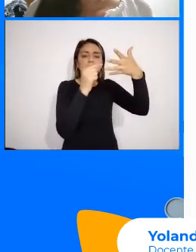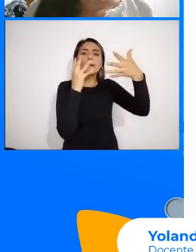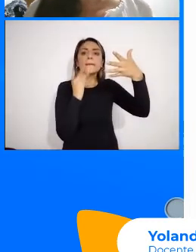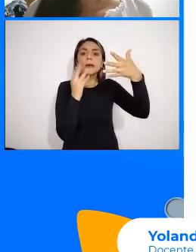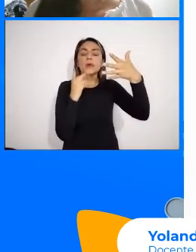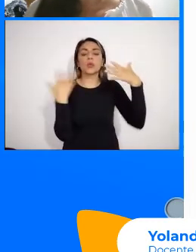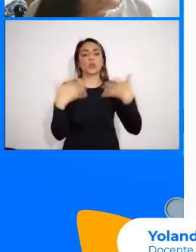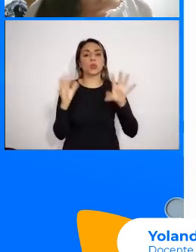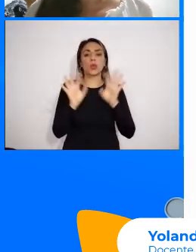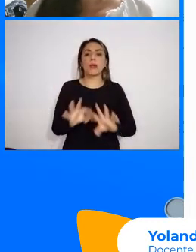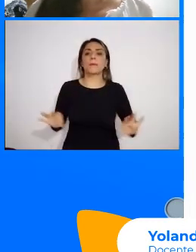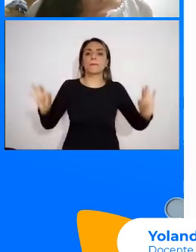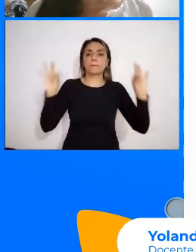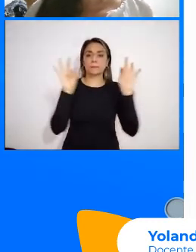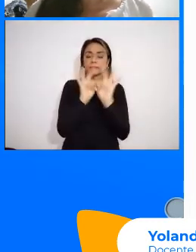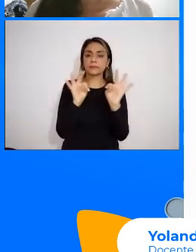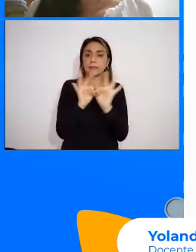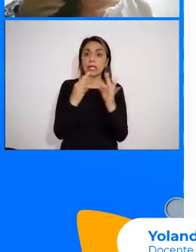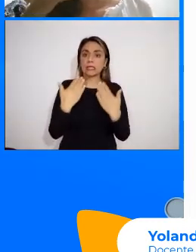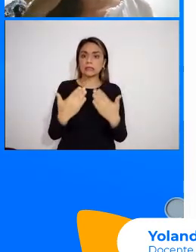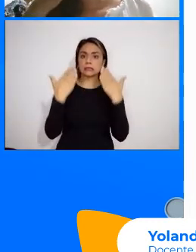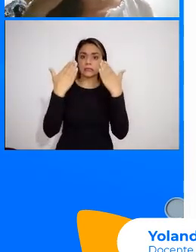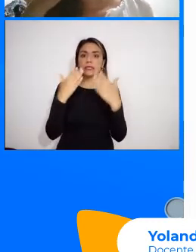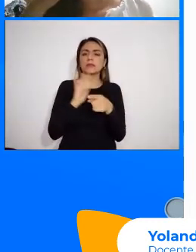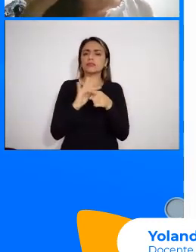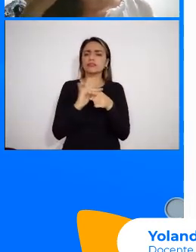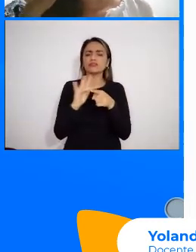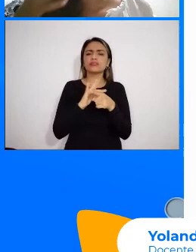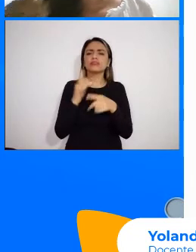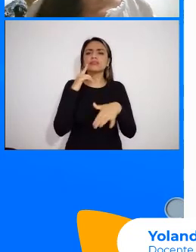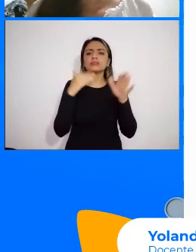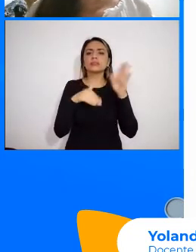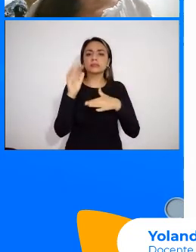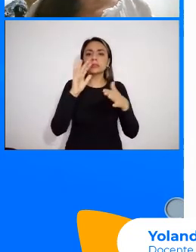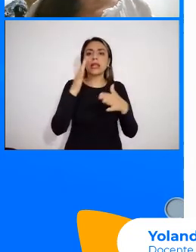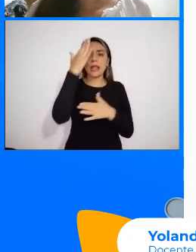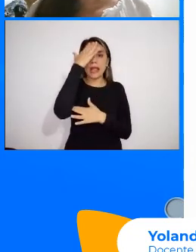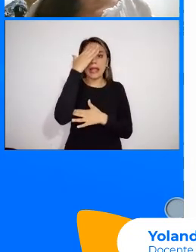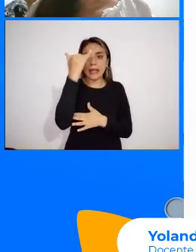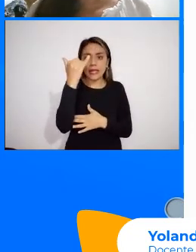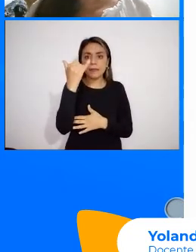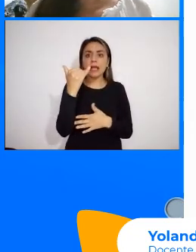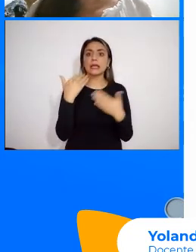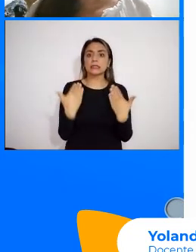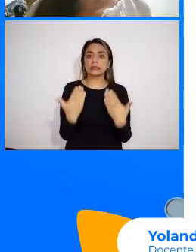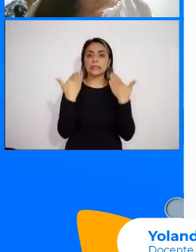muy importantes y aplican mucho en la academia para que